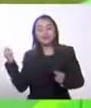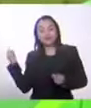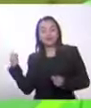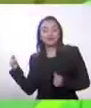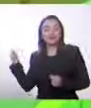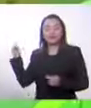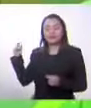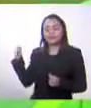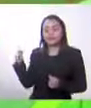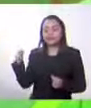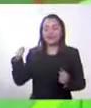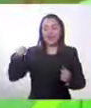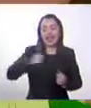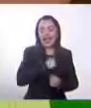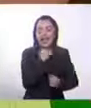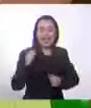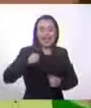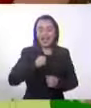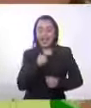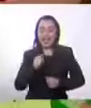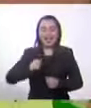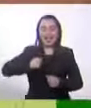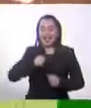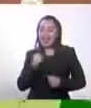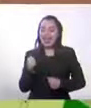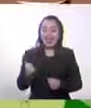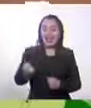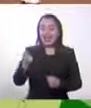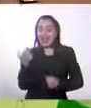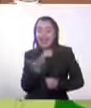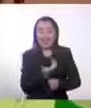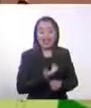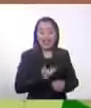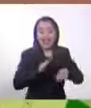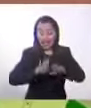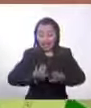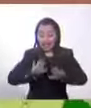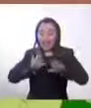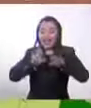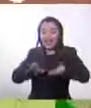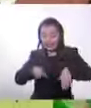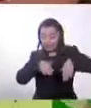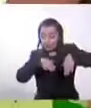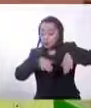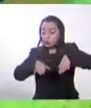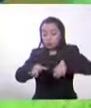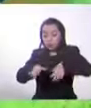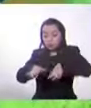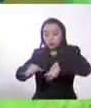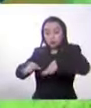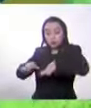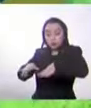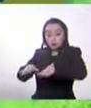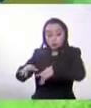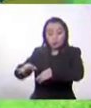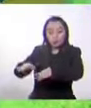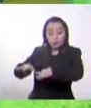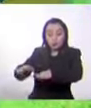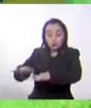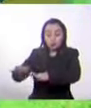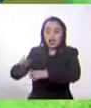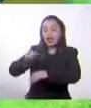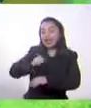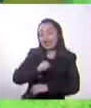Cantemos más fuerte. Llévame muy despacito y yo te sigo cantando.